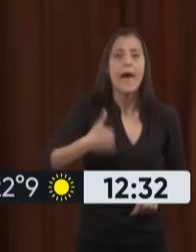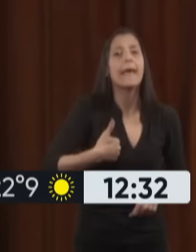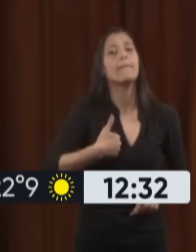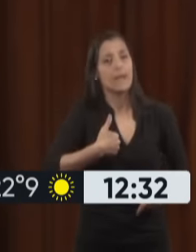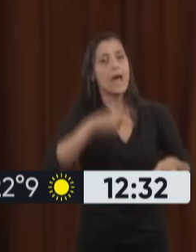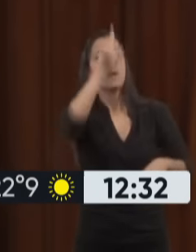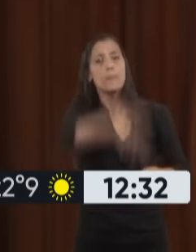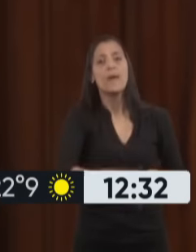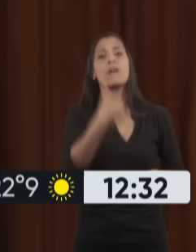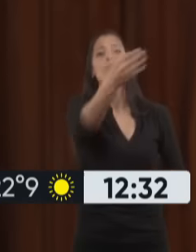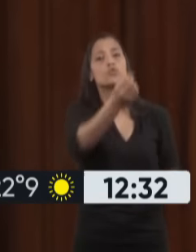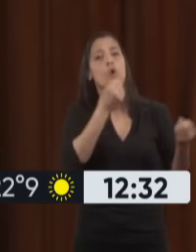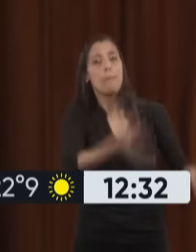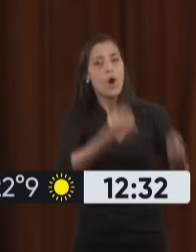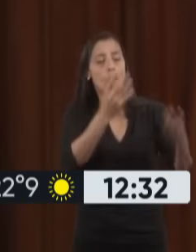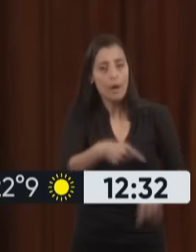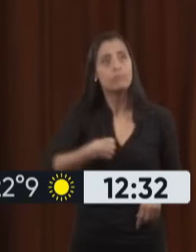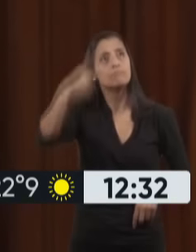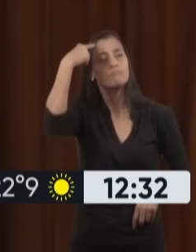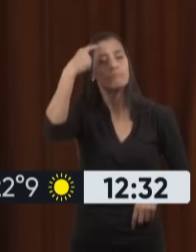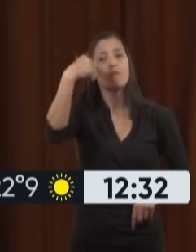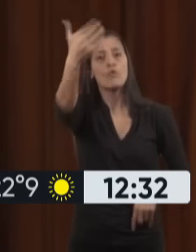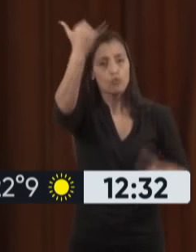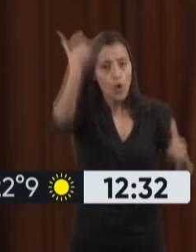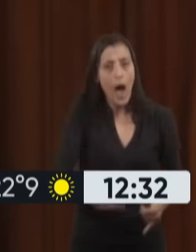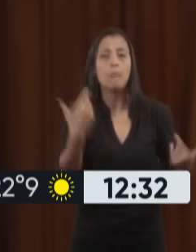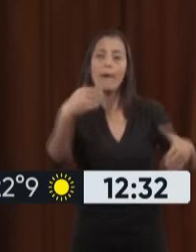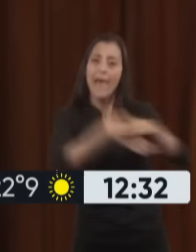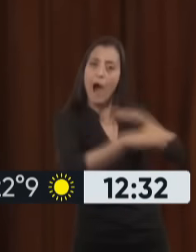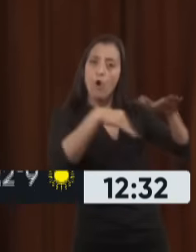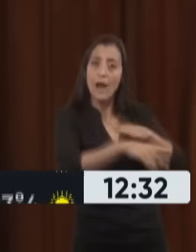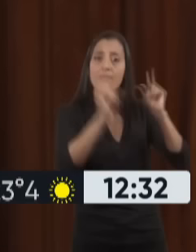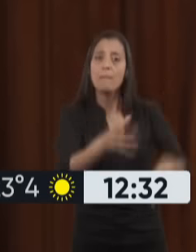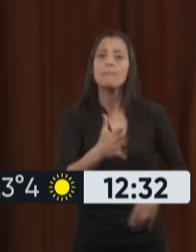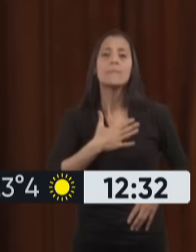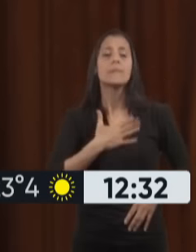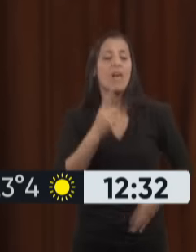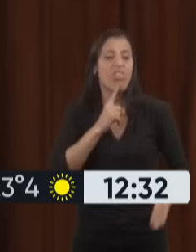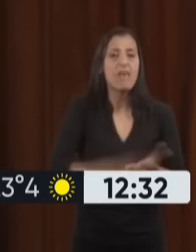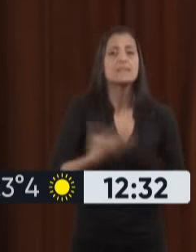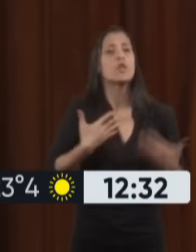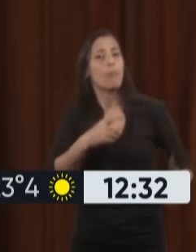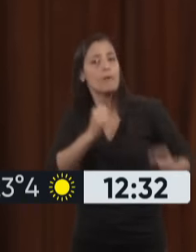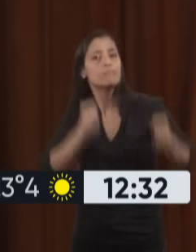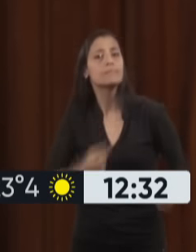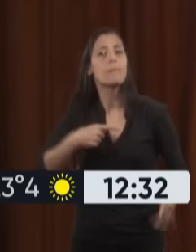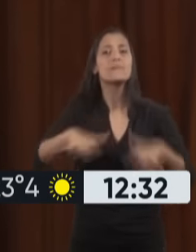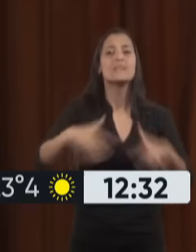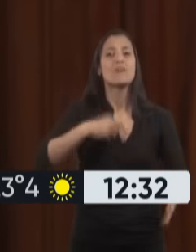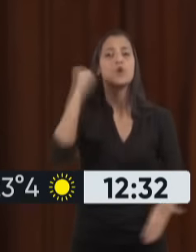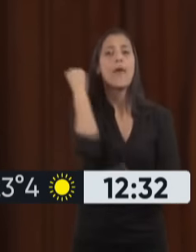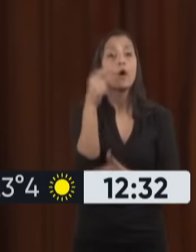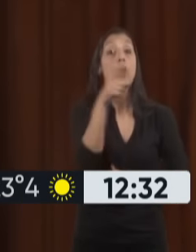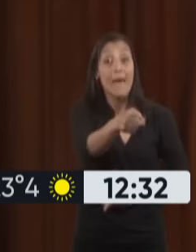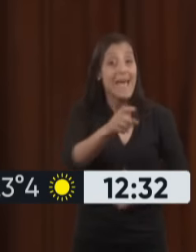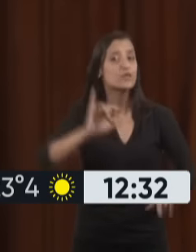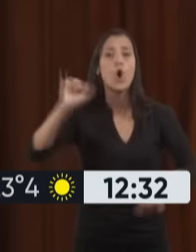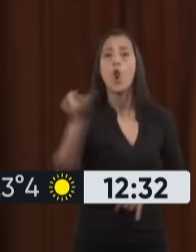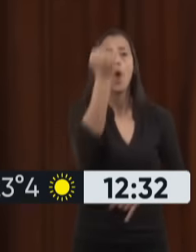la posibilidad de mirar hacia adelante y de planificar, de ahorrar y ser dueños de sus propias decisiones económicas. Esa es la mejor